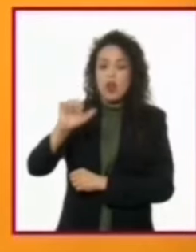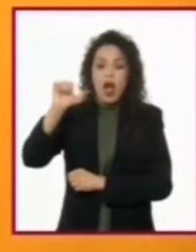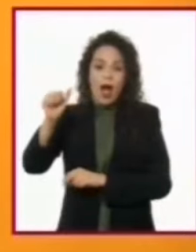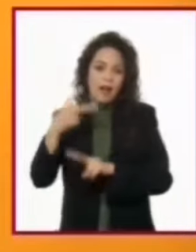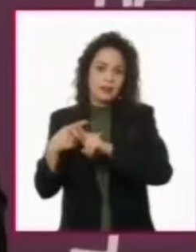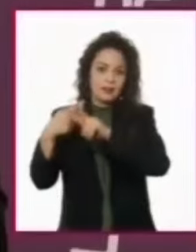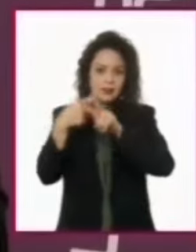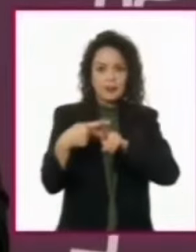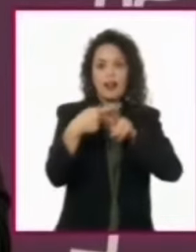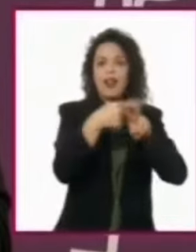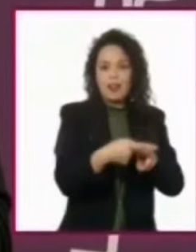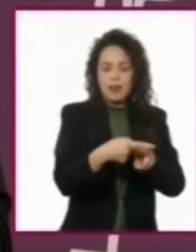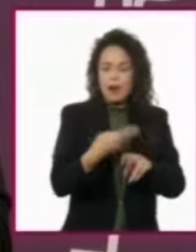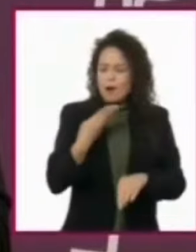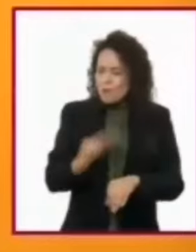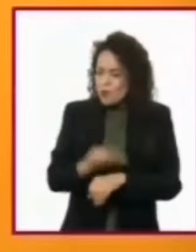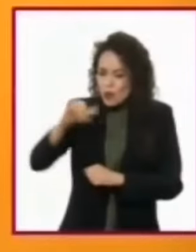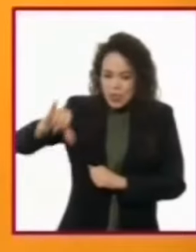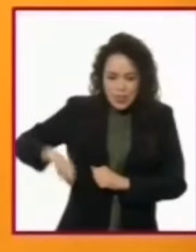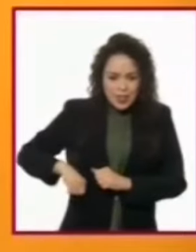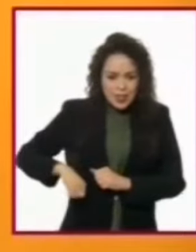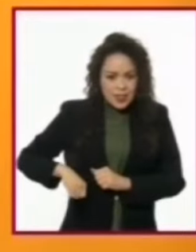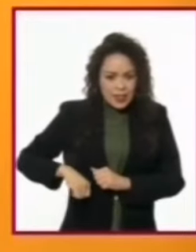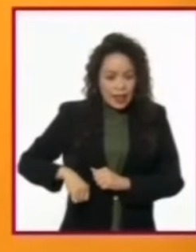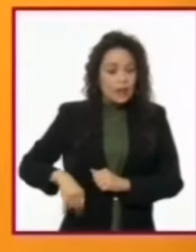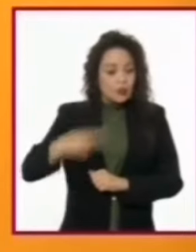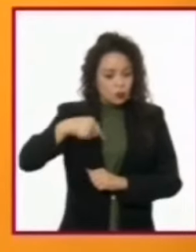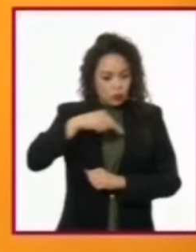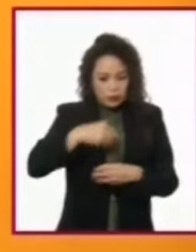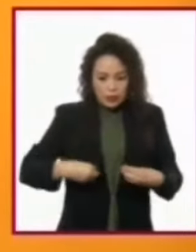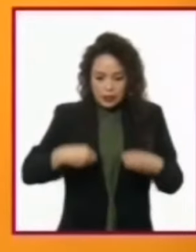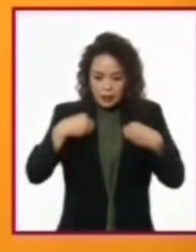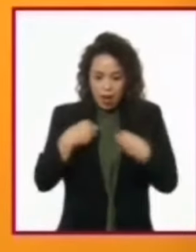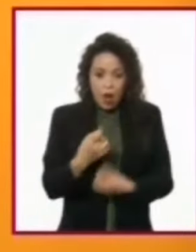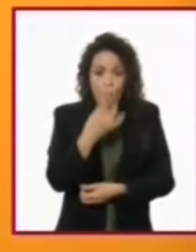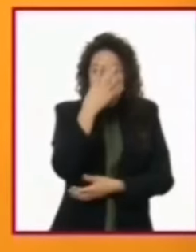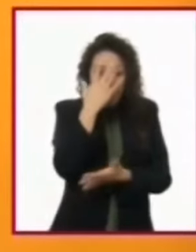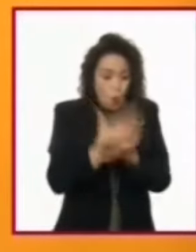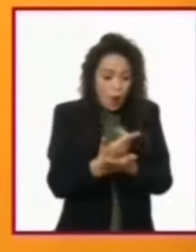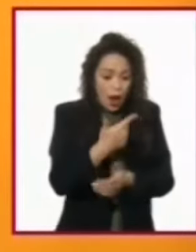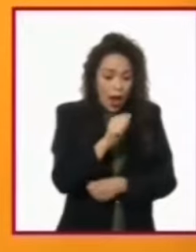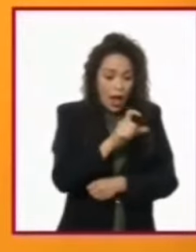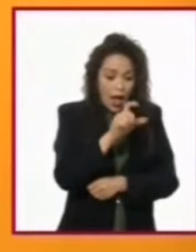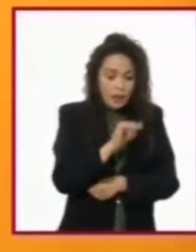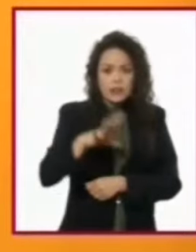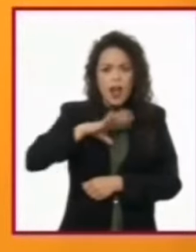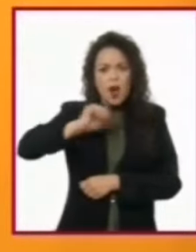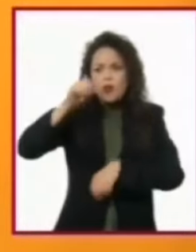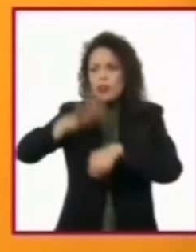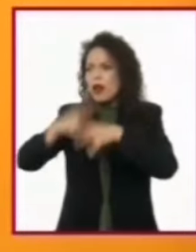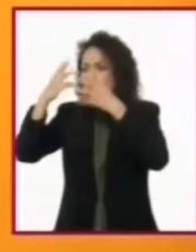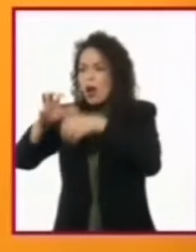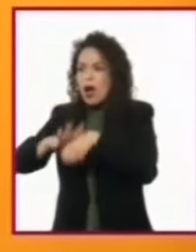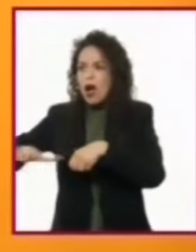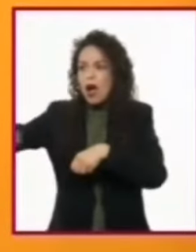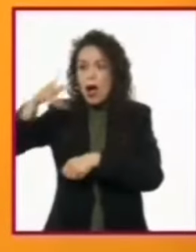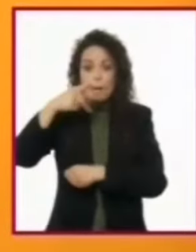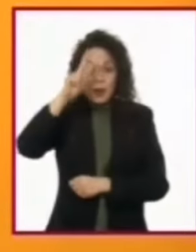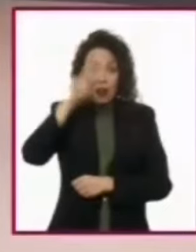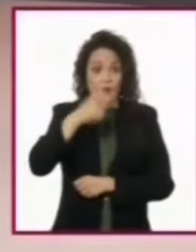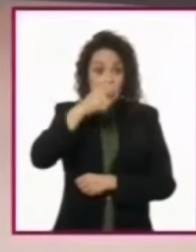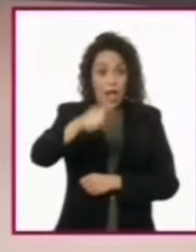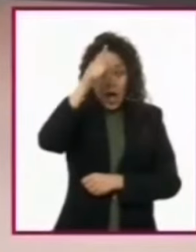interesante! Saber que vivimos en una de las muchas galaxias que existen. Considero que fue un gran descubrimiento que cambió nuestra forma de